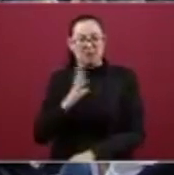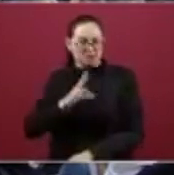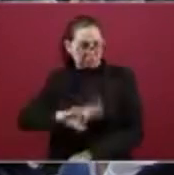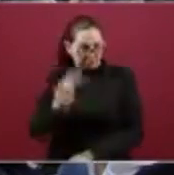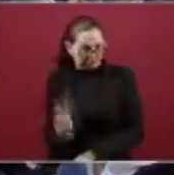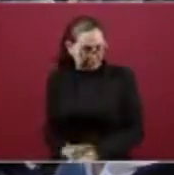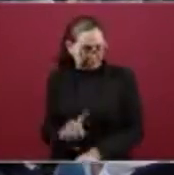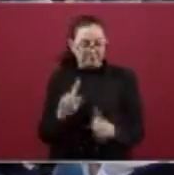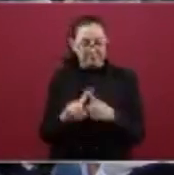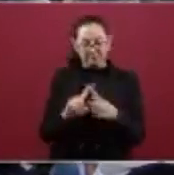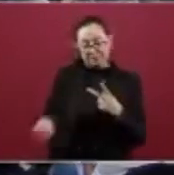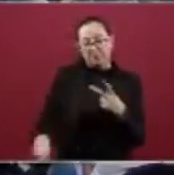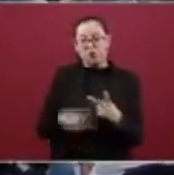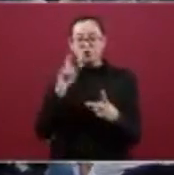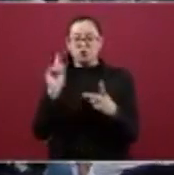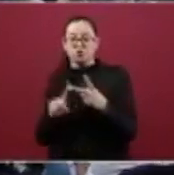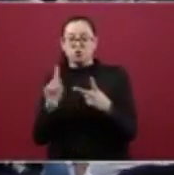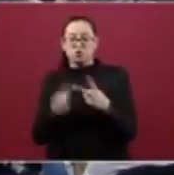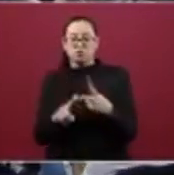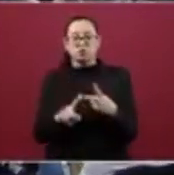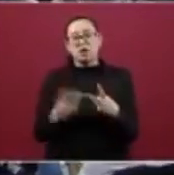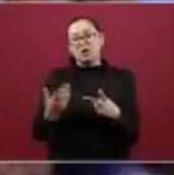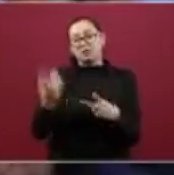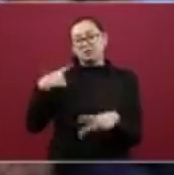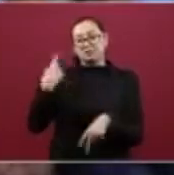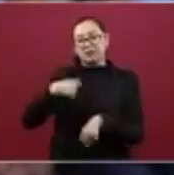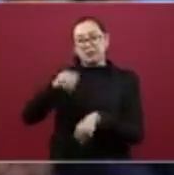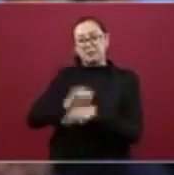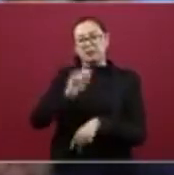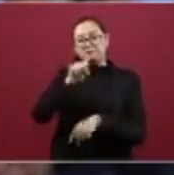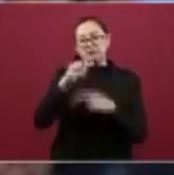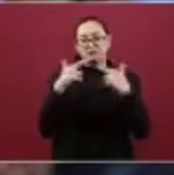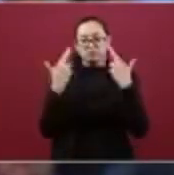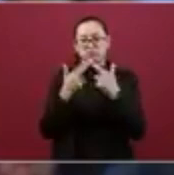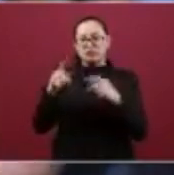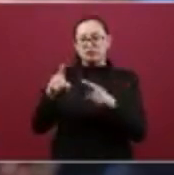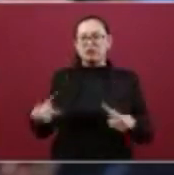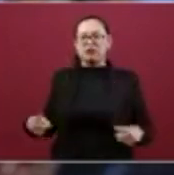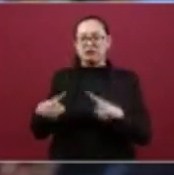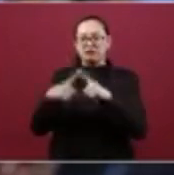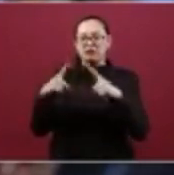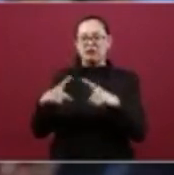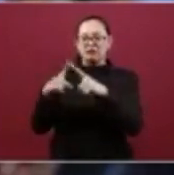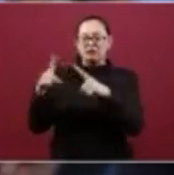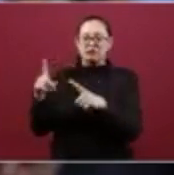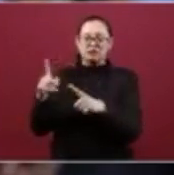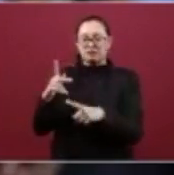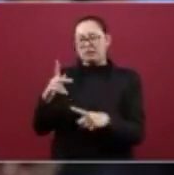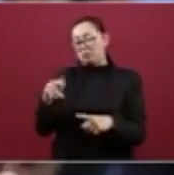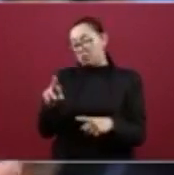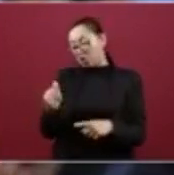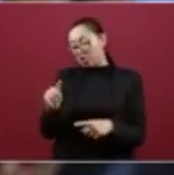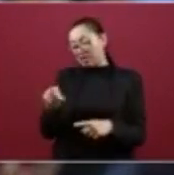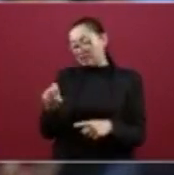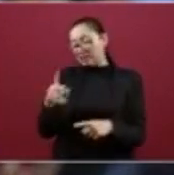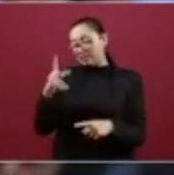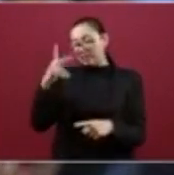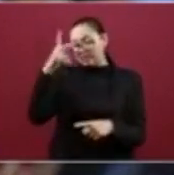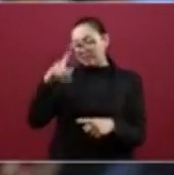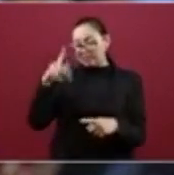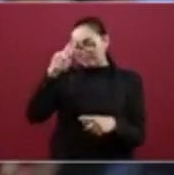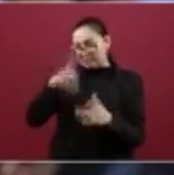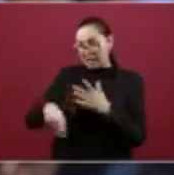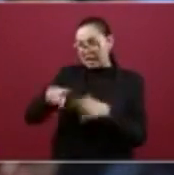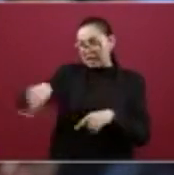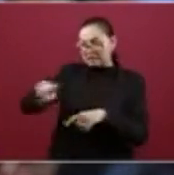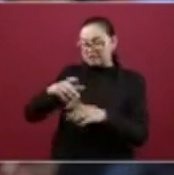reunión de usted con miembros de las iglesias, me parece que son iglesias protestantes, y algunos